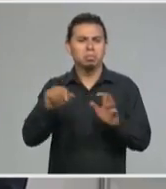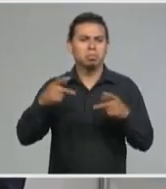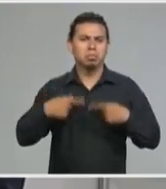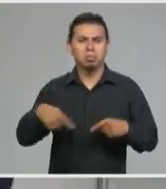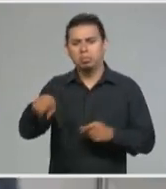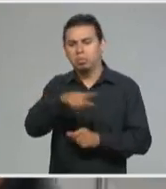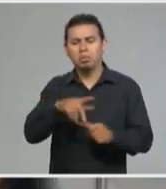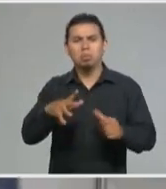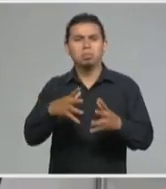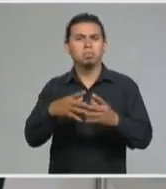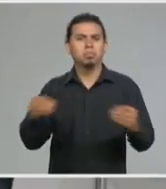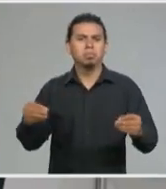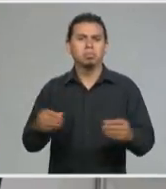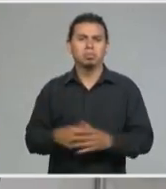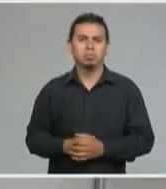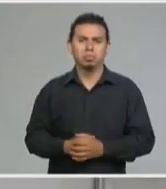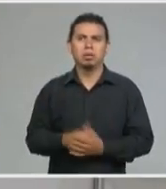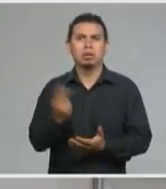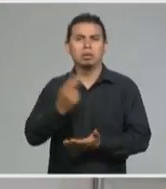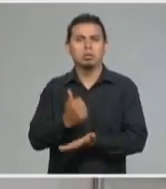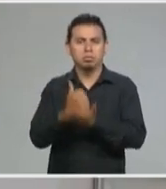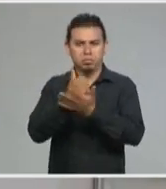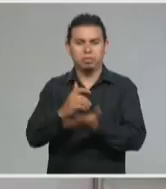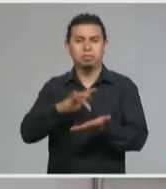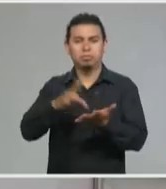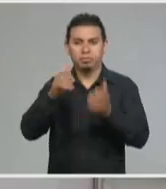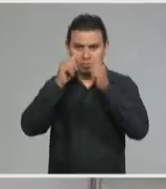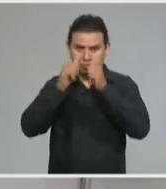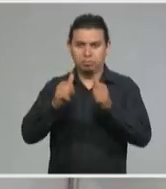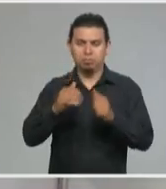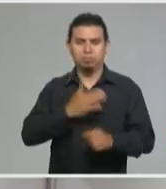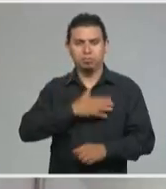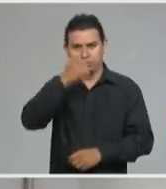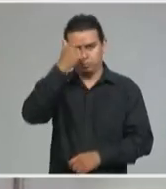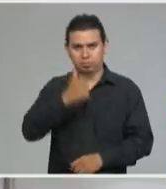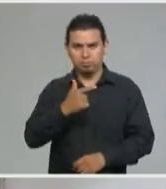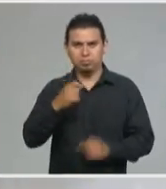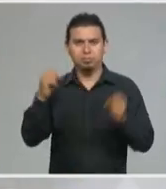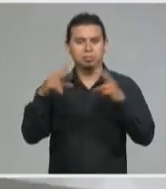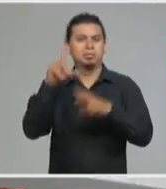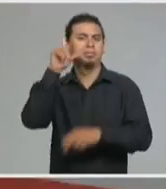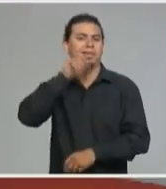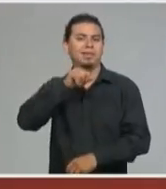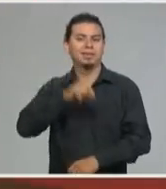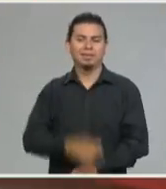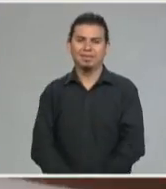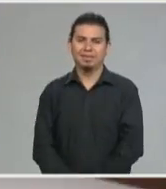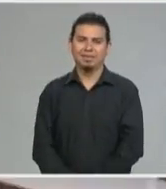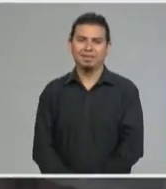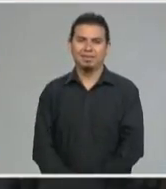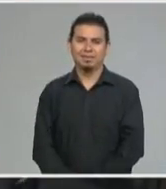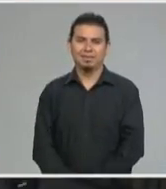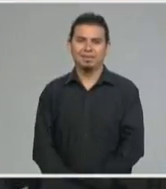de esta localidad que requieren ayuda. Gracias por acompañarnos. Buenas noches. Hasta mañana.